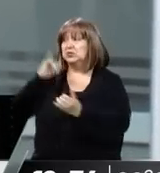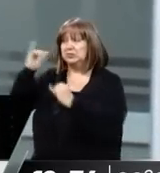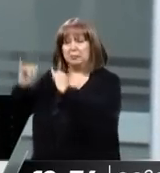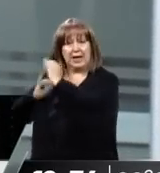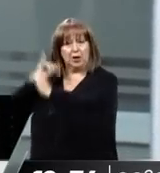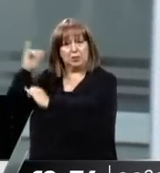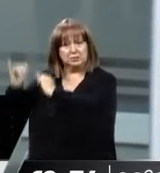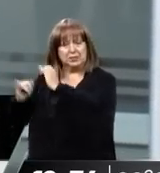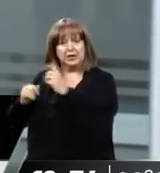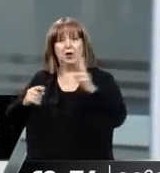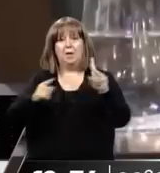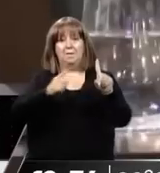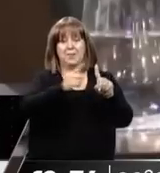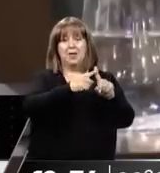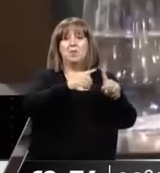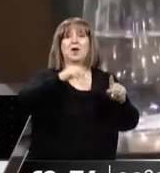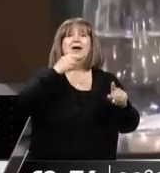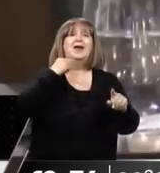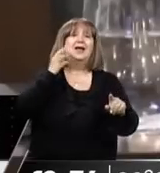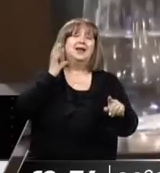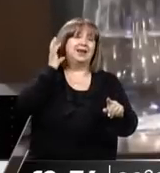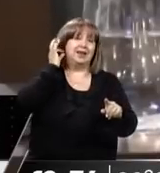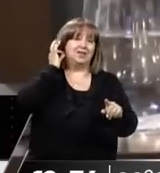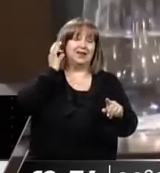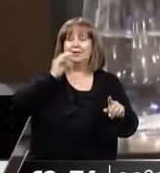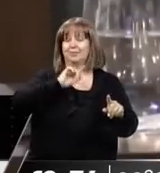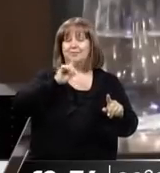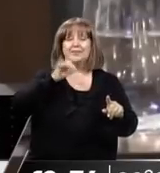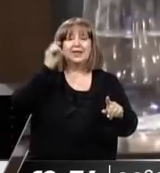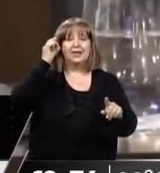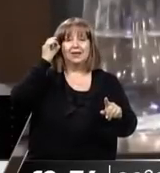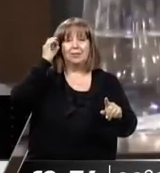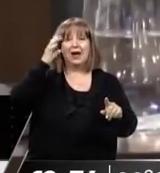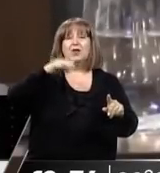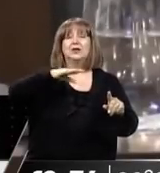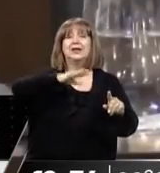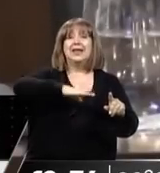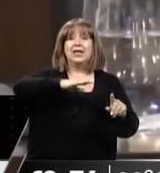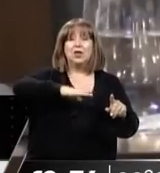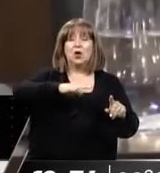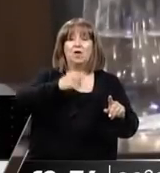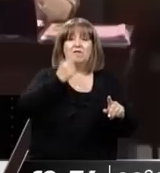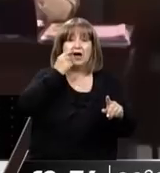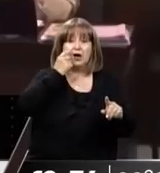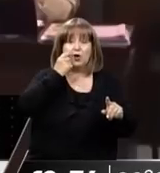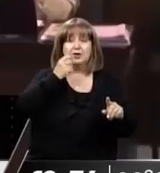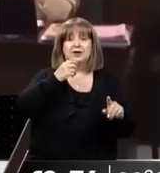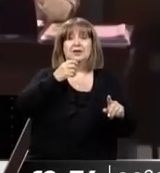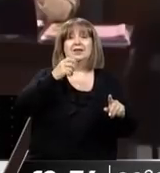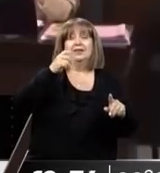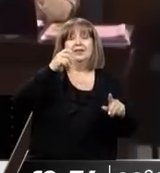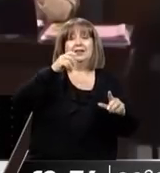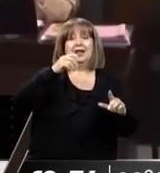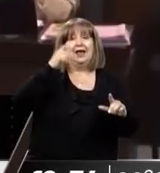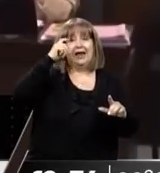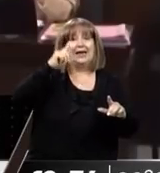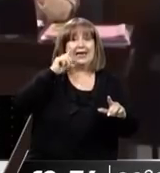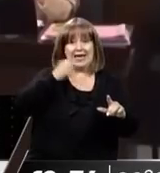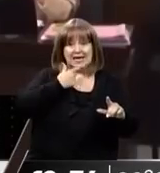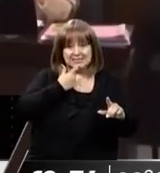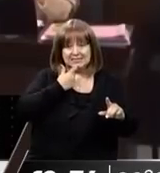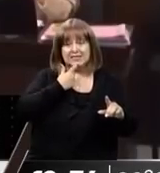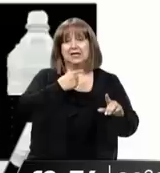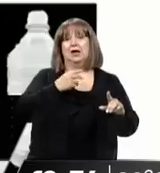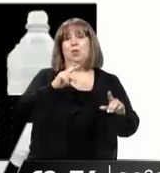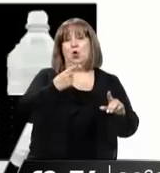de Elías Aquino el menor es culpable Karen Oviedo por el delito de homicidio simple y en relación a Rolando